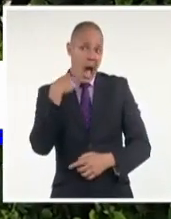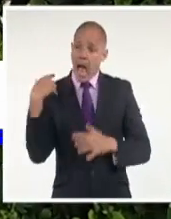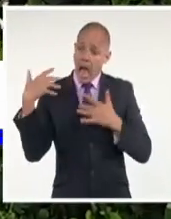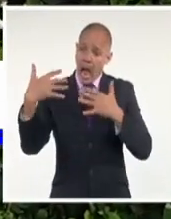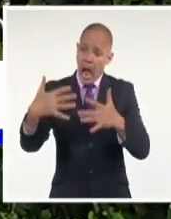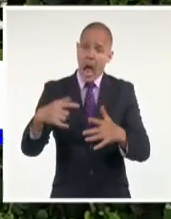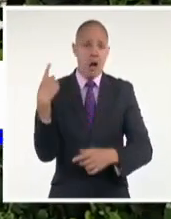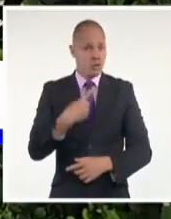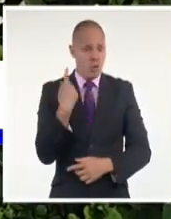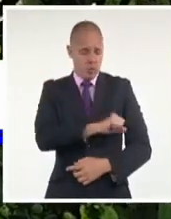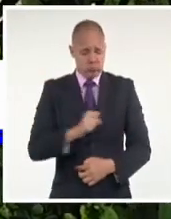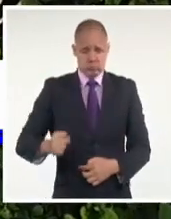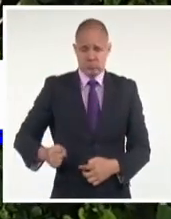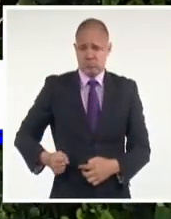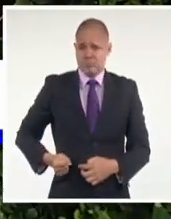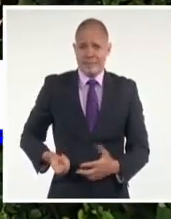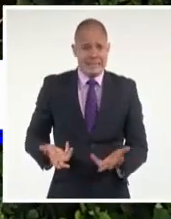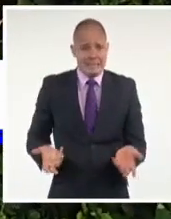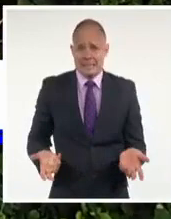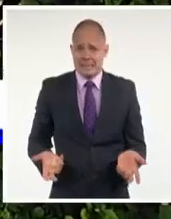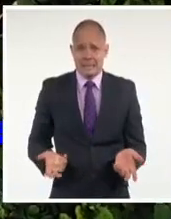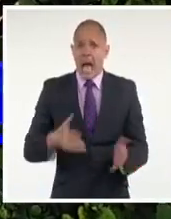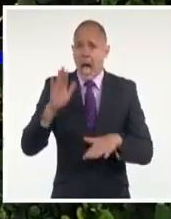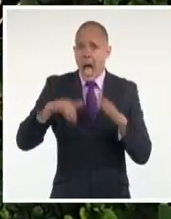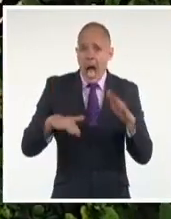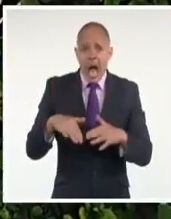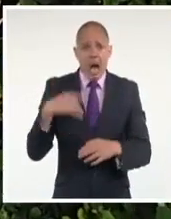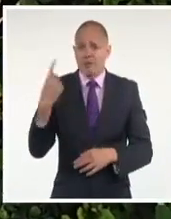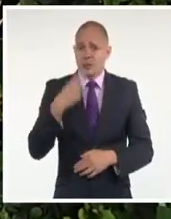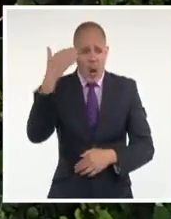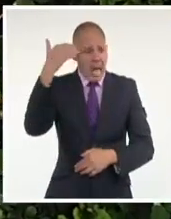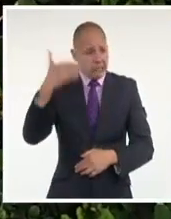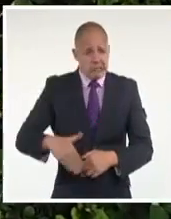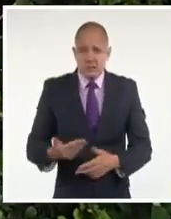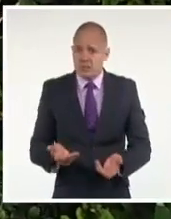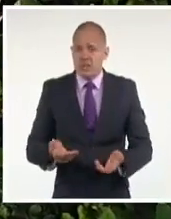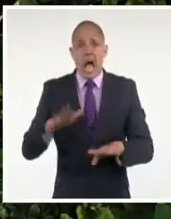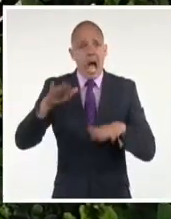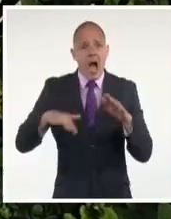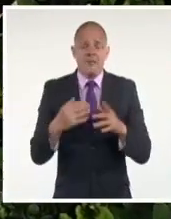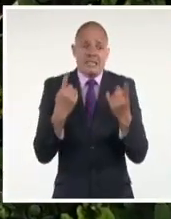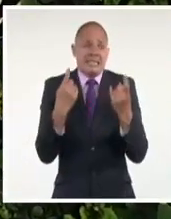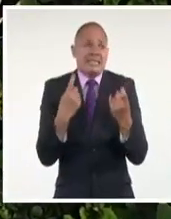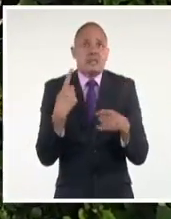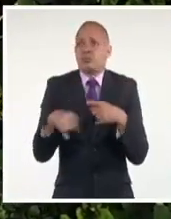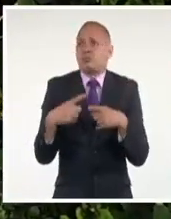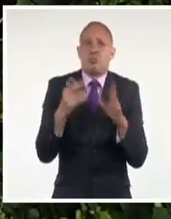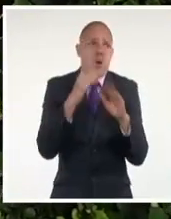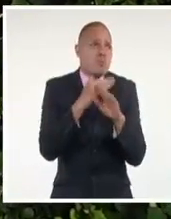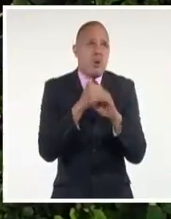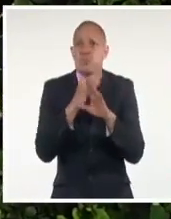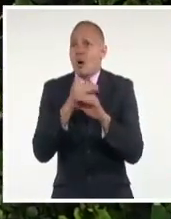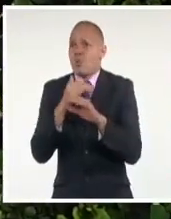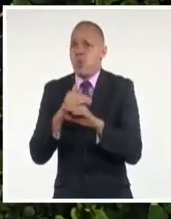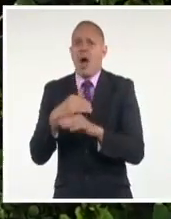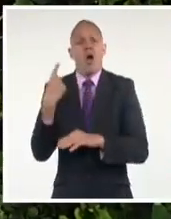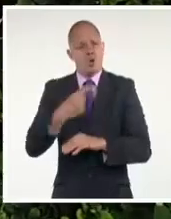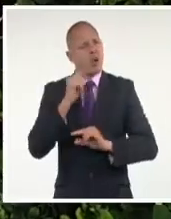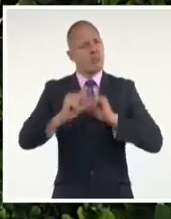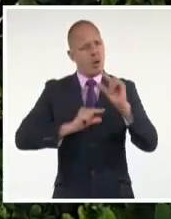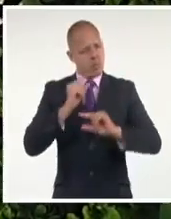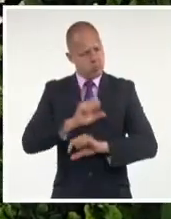sabido resistir todos los embates, todas las cosas que hemos pasado de necesidades y de todo, pero vamos a salir de todo eso, del bloqueo,